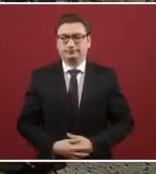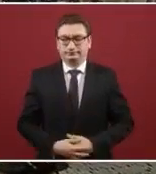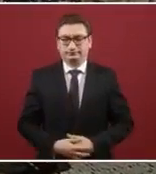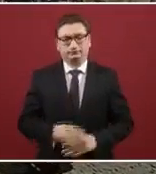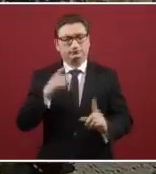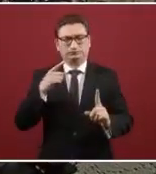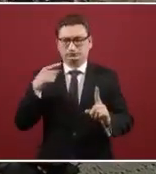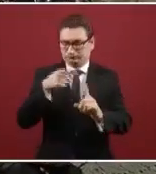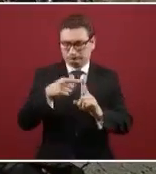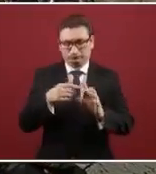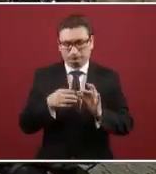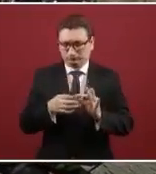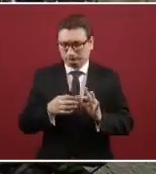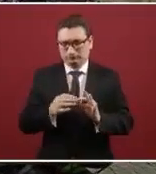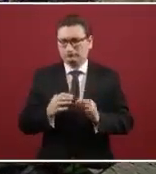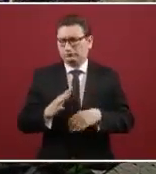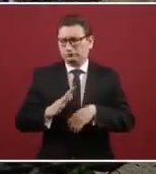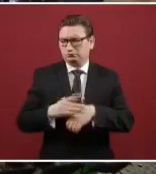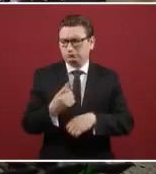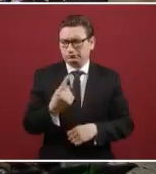al grano, porque